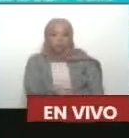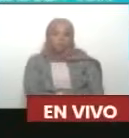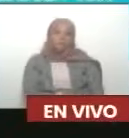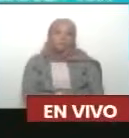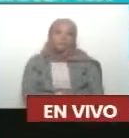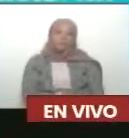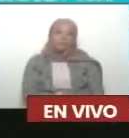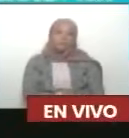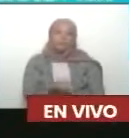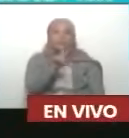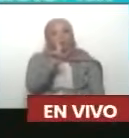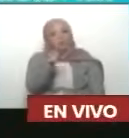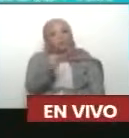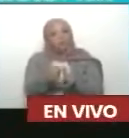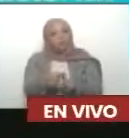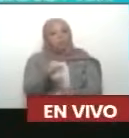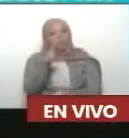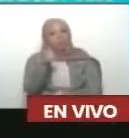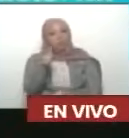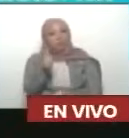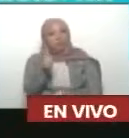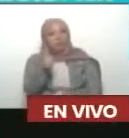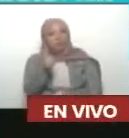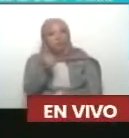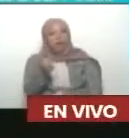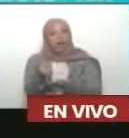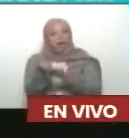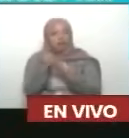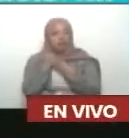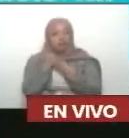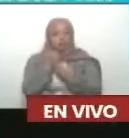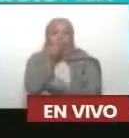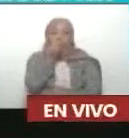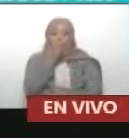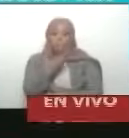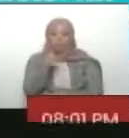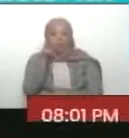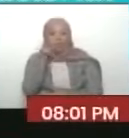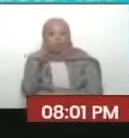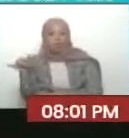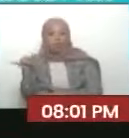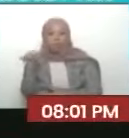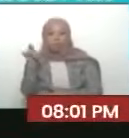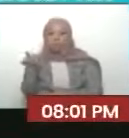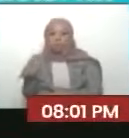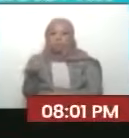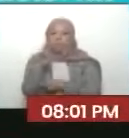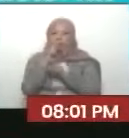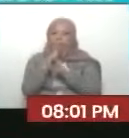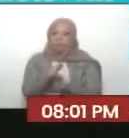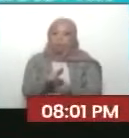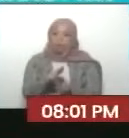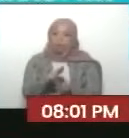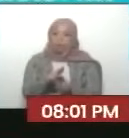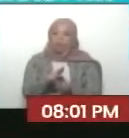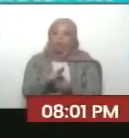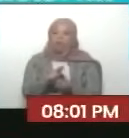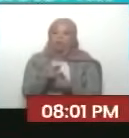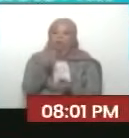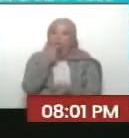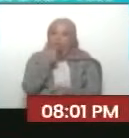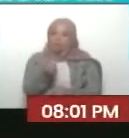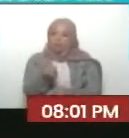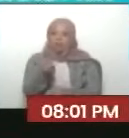Si el 1x10 sirve tanto y ha servido tanto, de manera tan